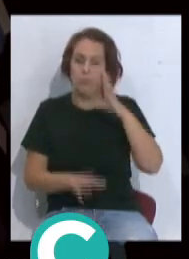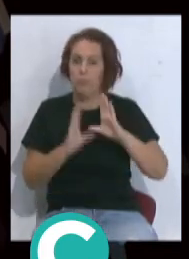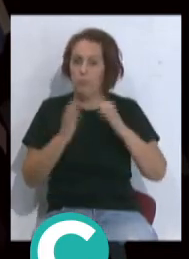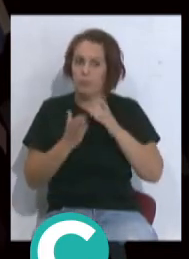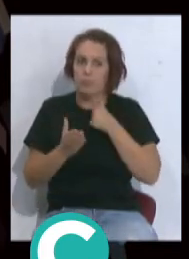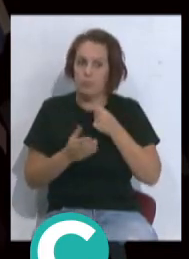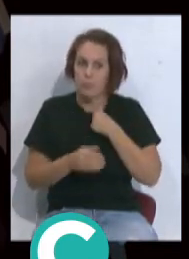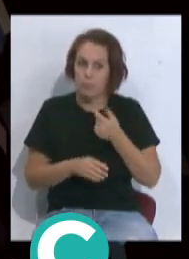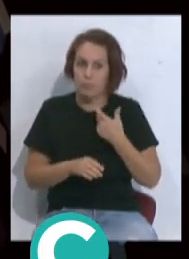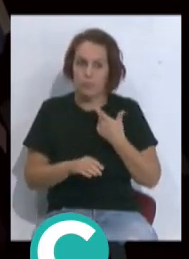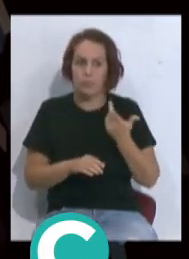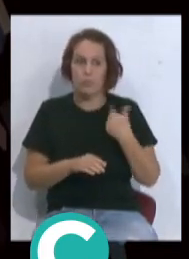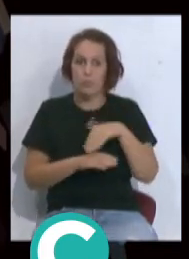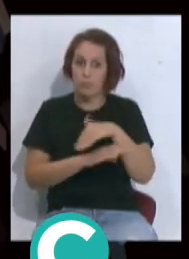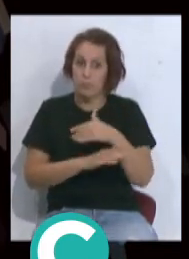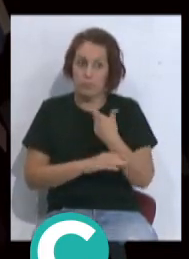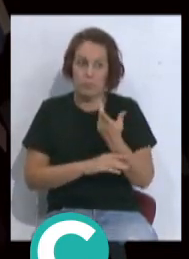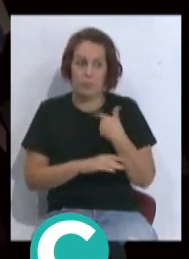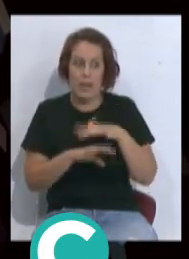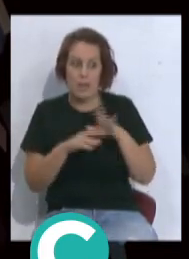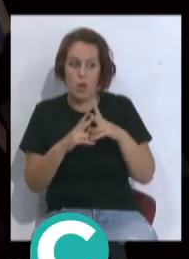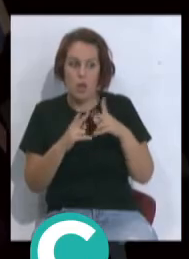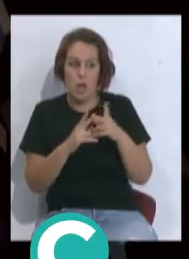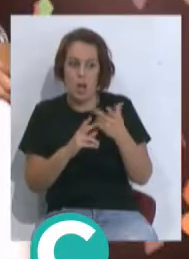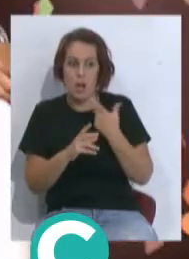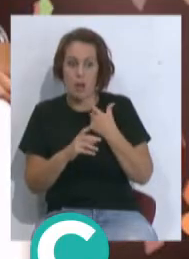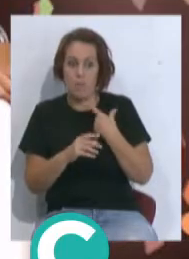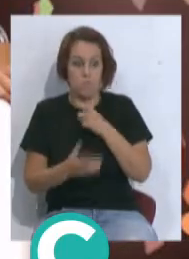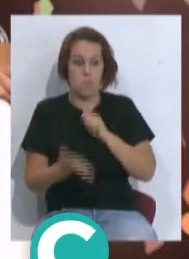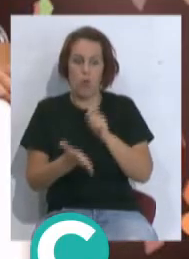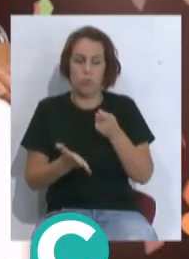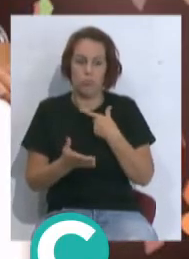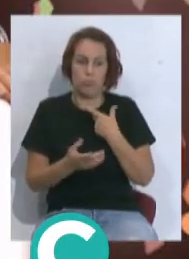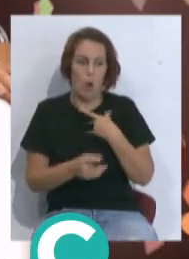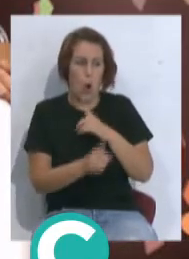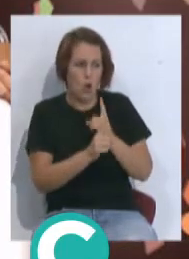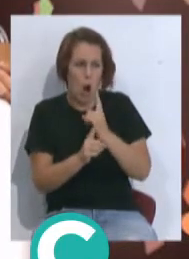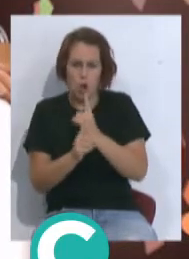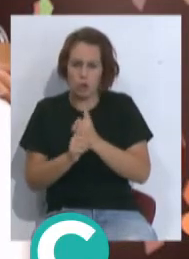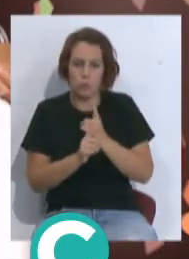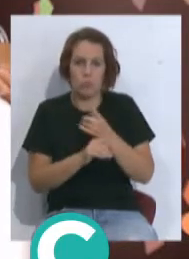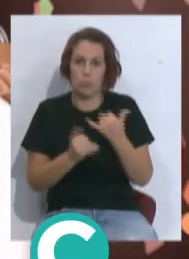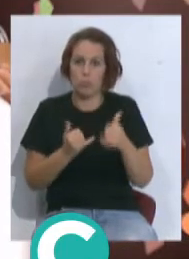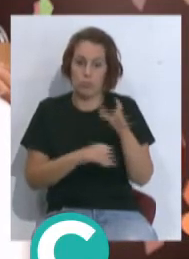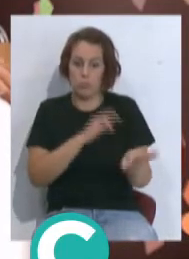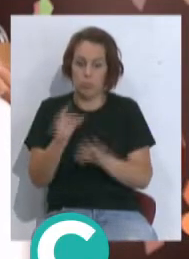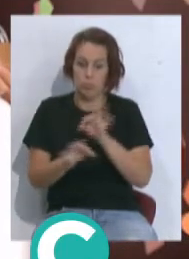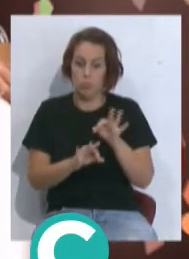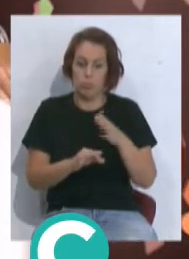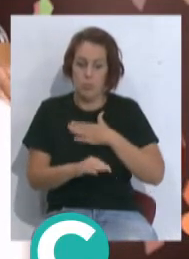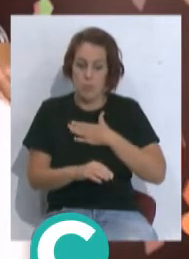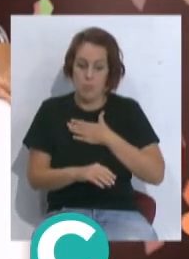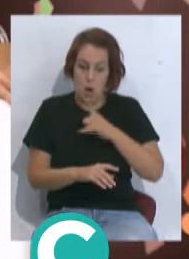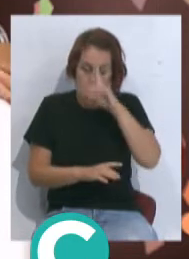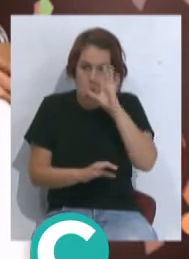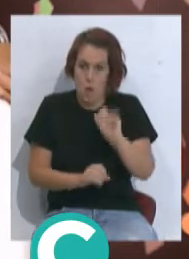chirigoteros ilegales en las redes, que desde el principio ya se manifestaron en contra y bueno, se han organizado para tomar lo que para mí es la decisión más